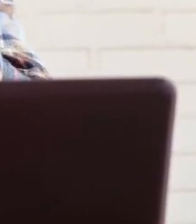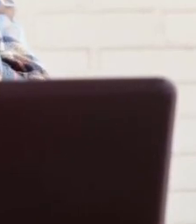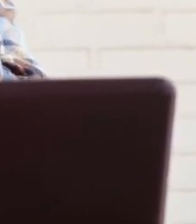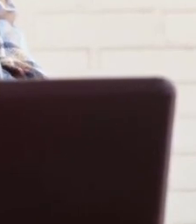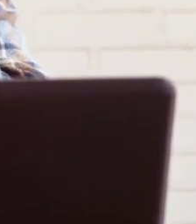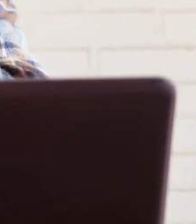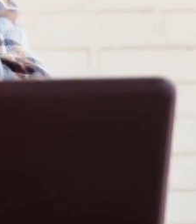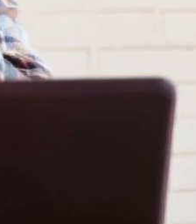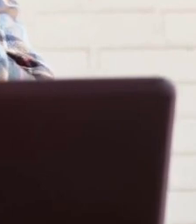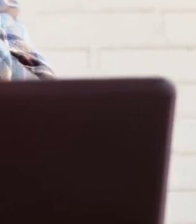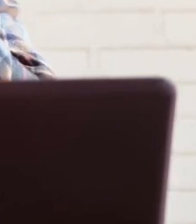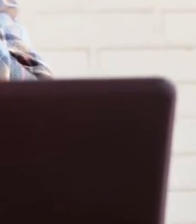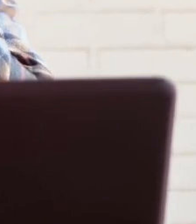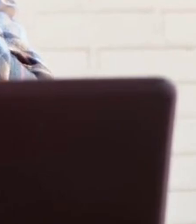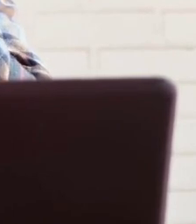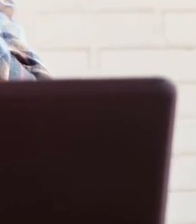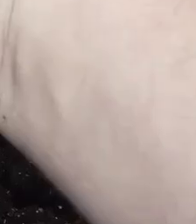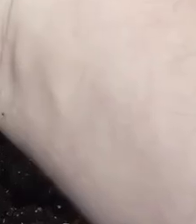este martes su lado positivo.